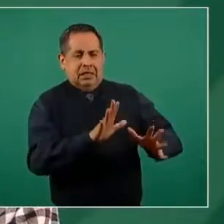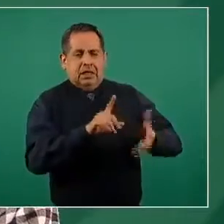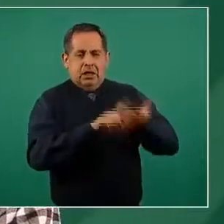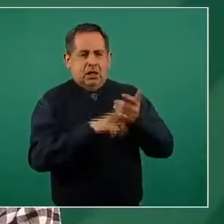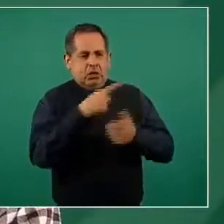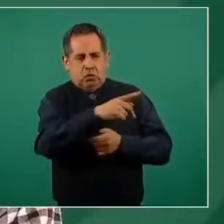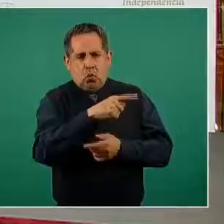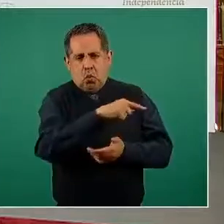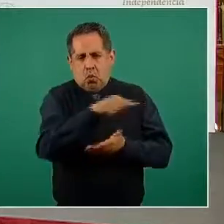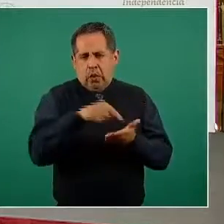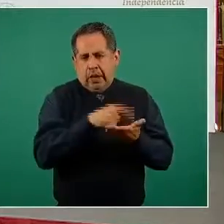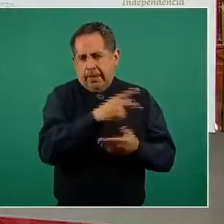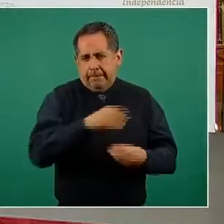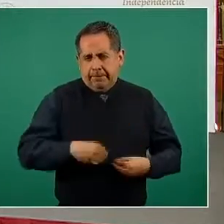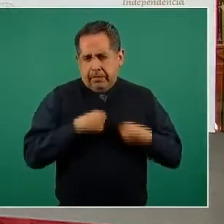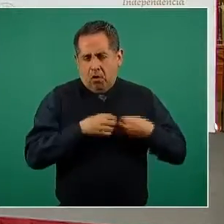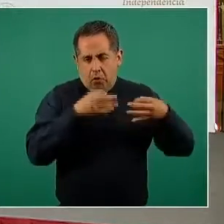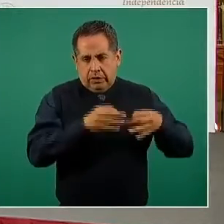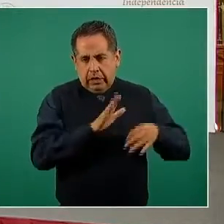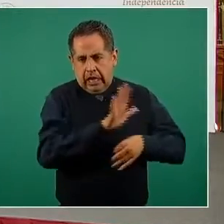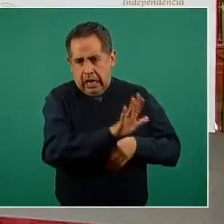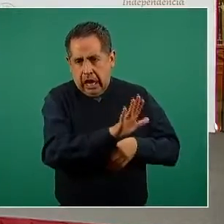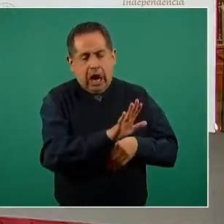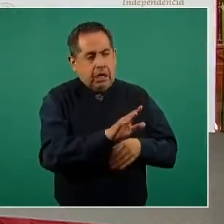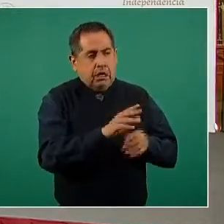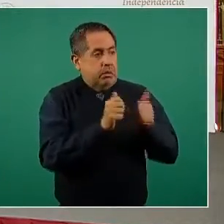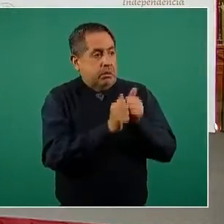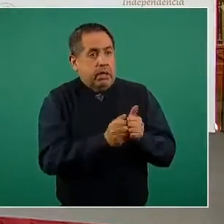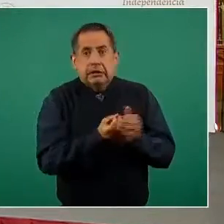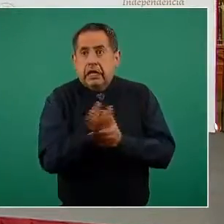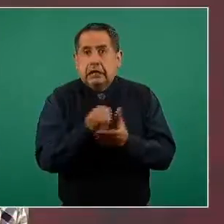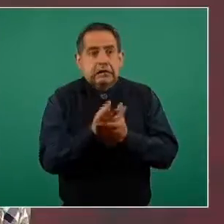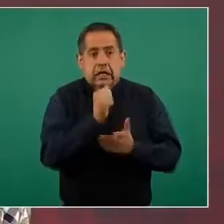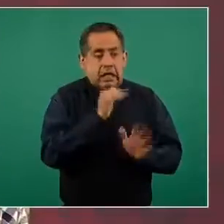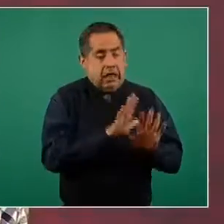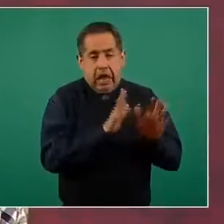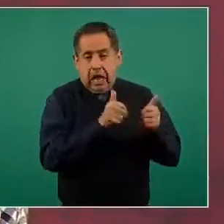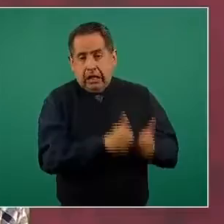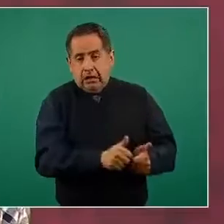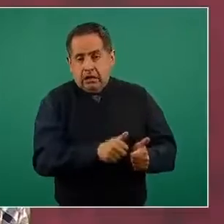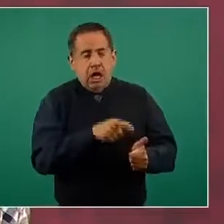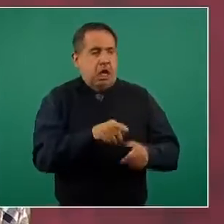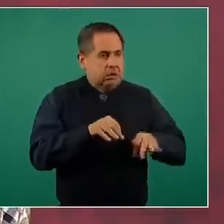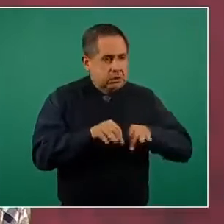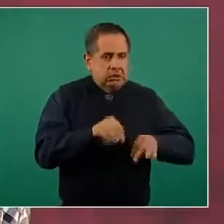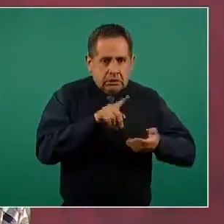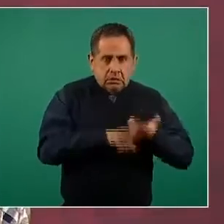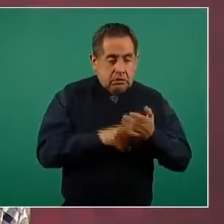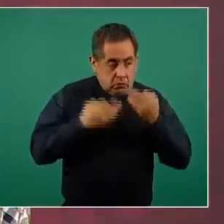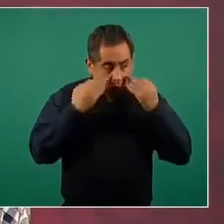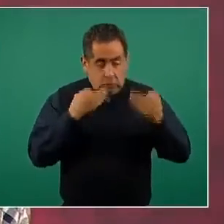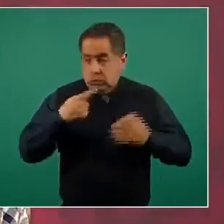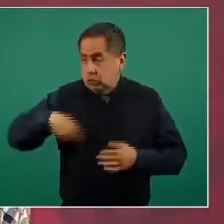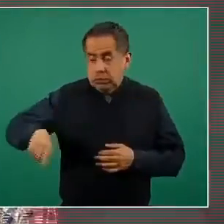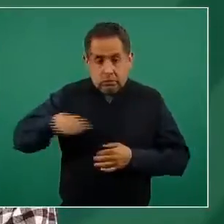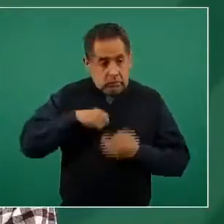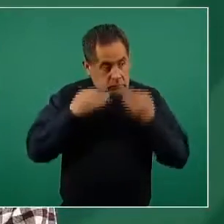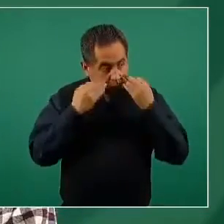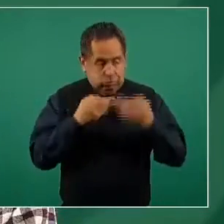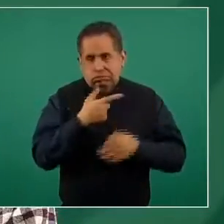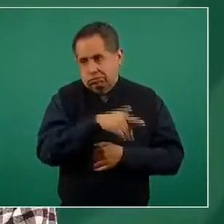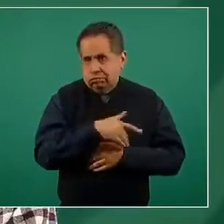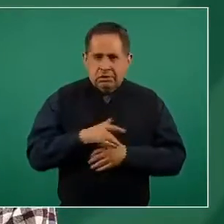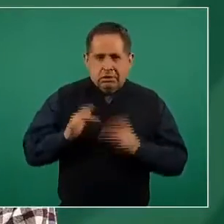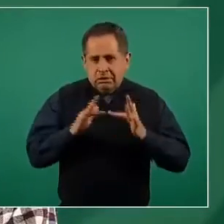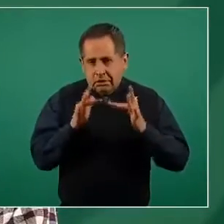corresponde a su residencia oficial y se ha mantenido sumamente activo. Nos consta a todas y todos